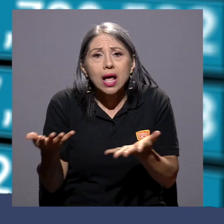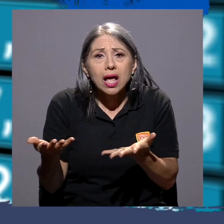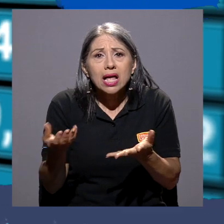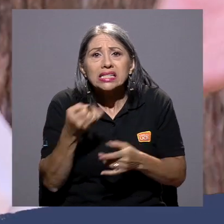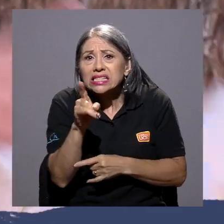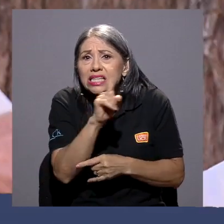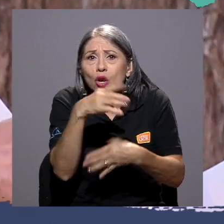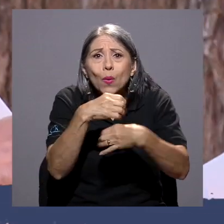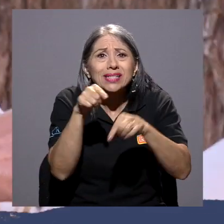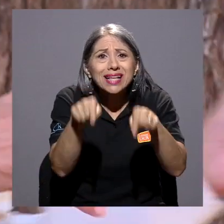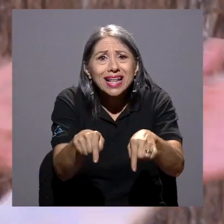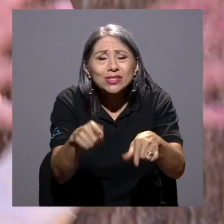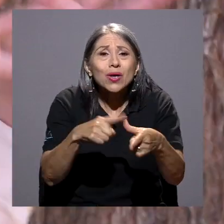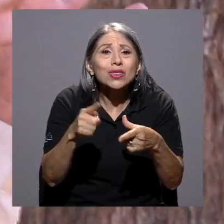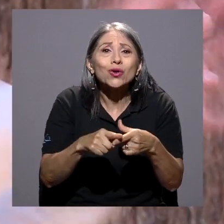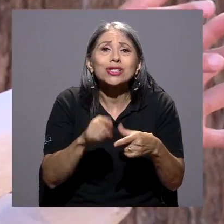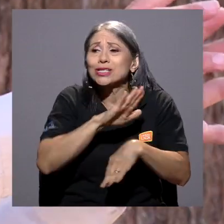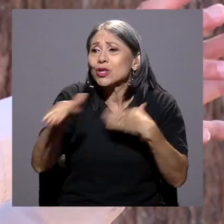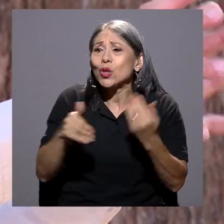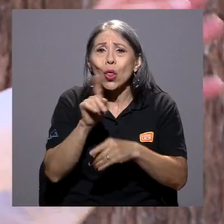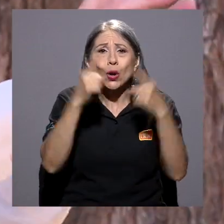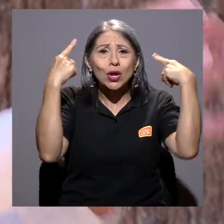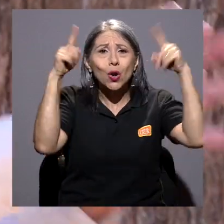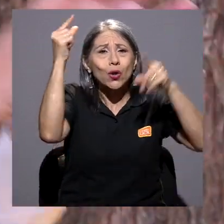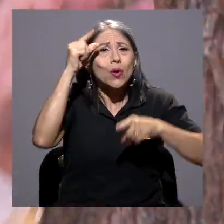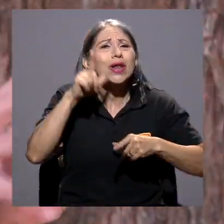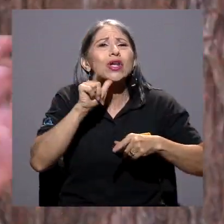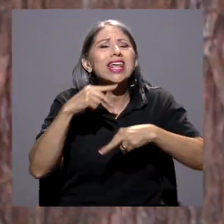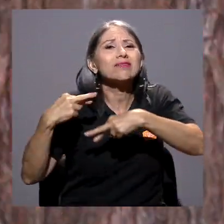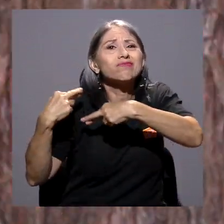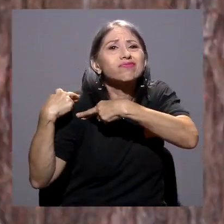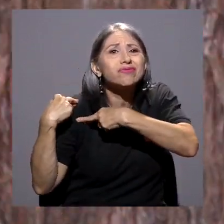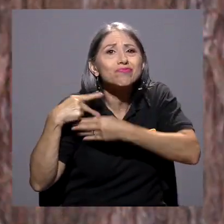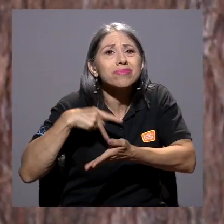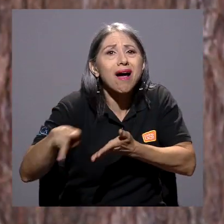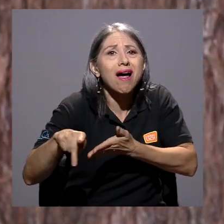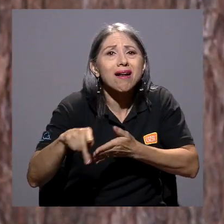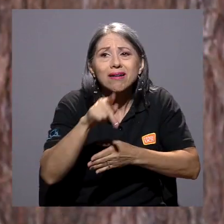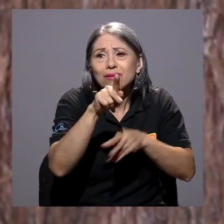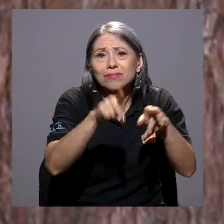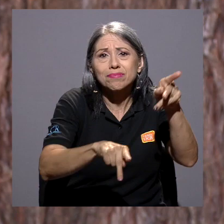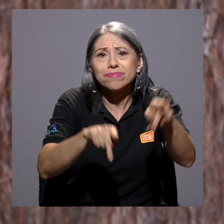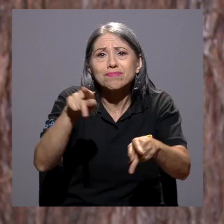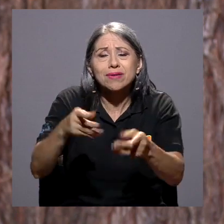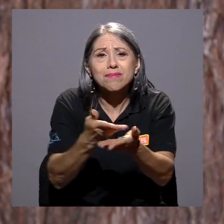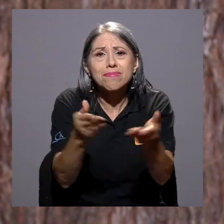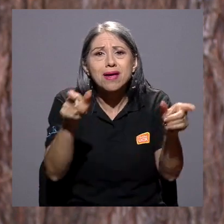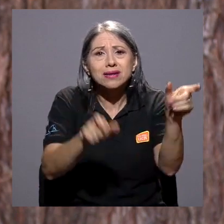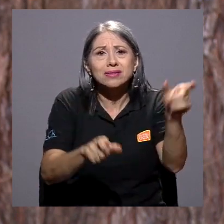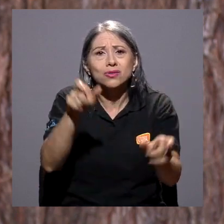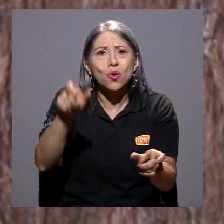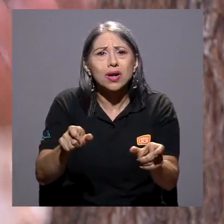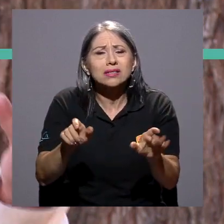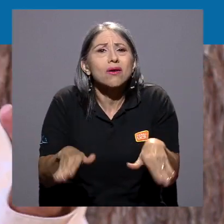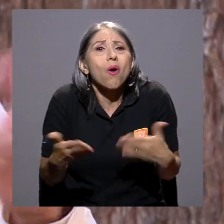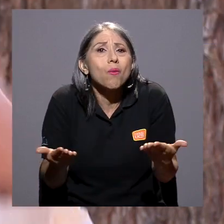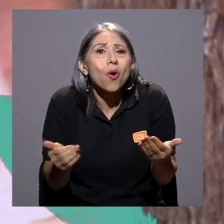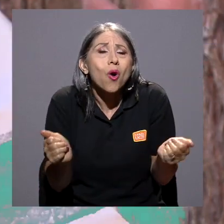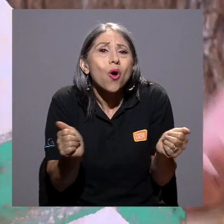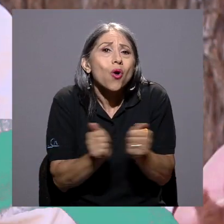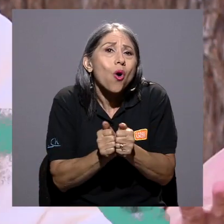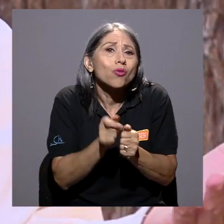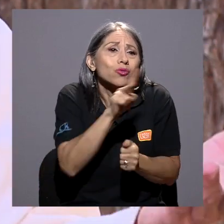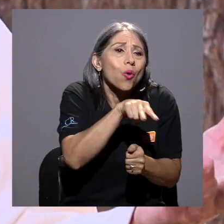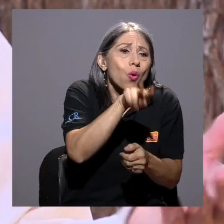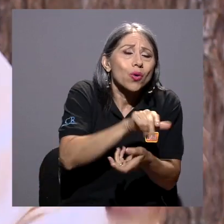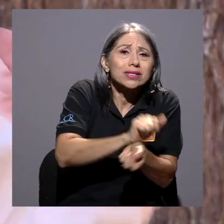favorables, porque si no va a hacer eso, todo lo que no logre el gobierno va a recaer sobre el costo de vida de las personas. ¿Por medio de qué? De tipo